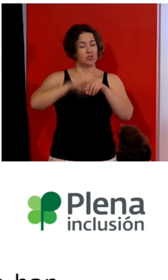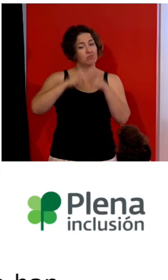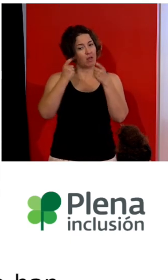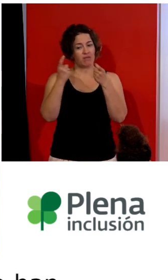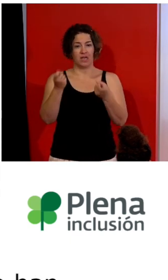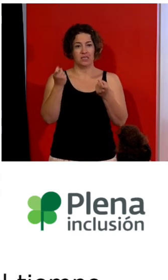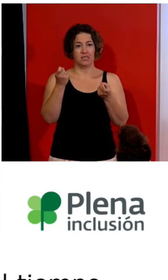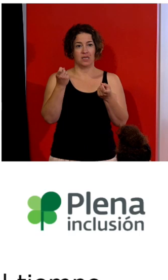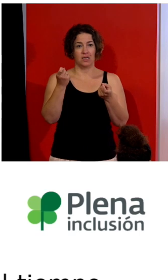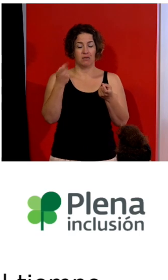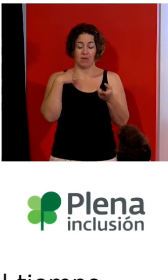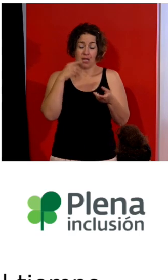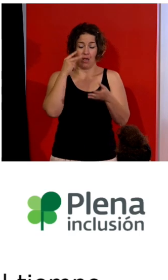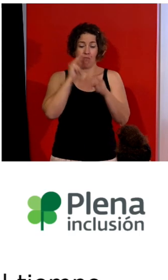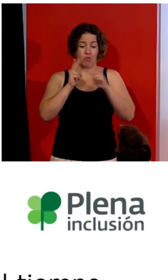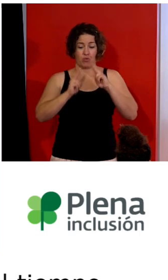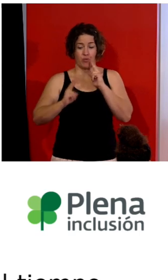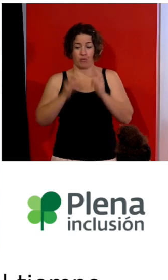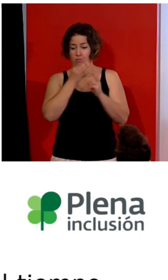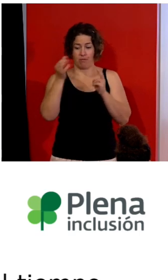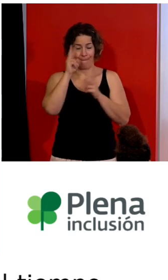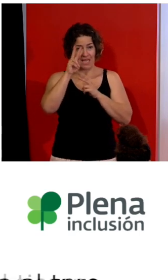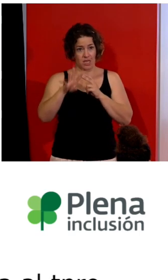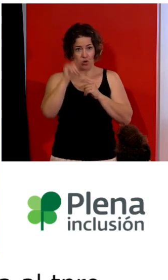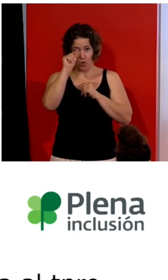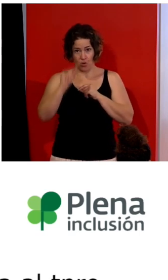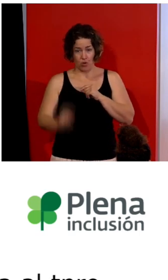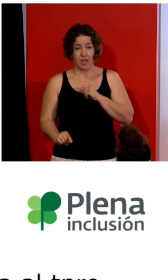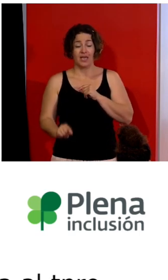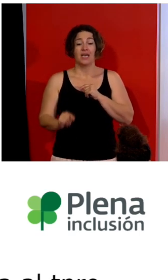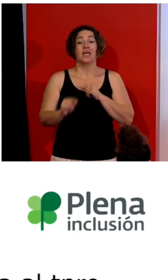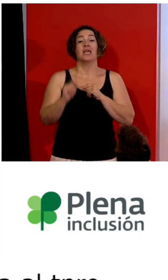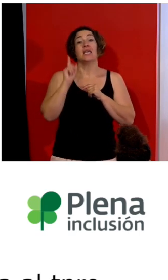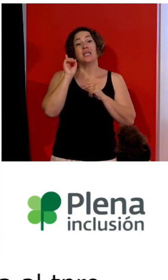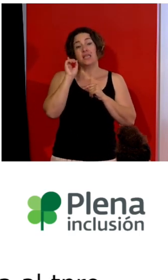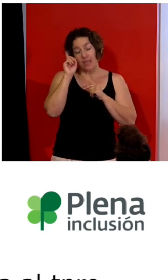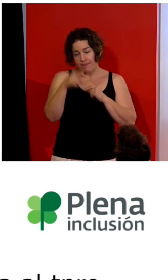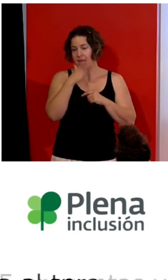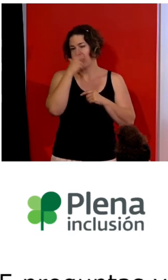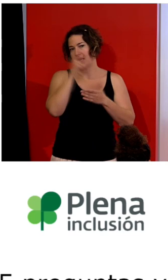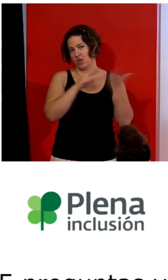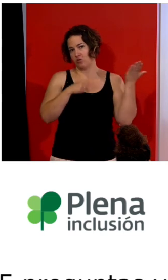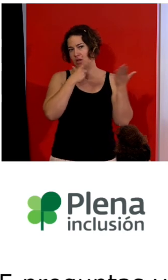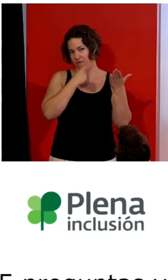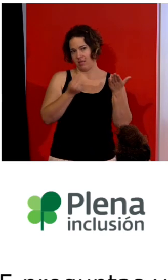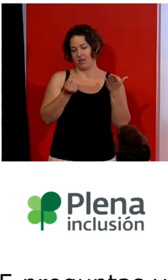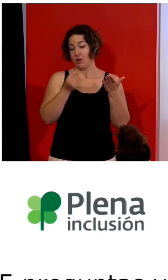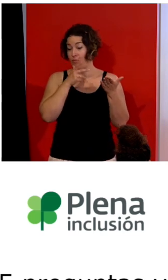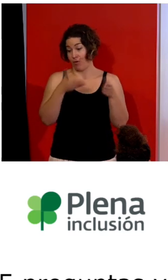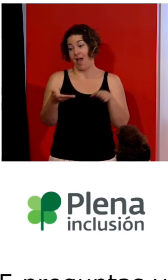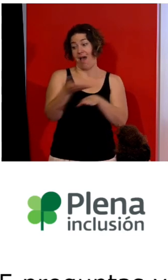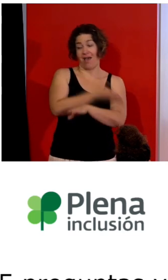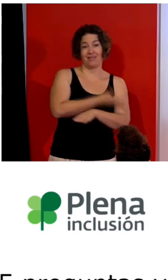necesario para la contestación de las 25 preguntas, y salvo la de lectura fácil, porque ya se ha intentado, bueno, de